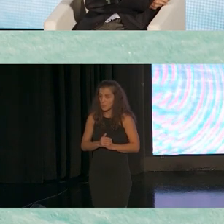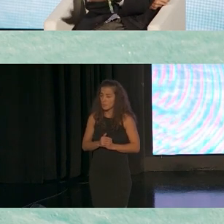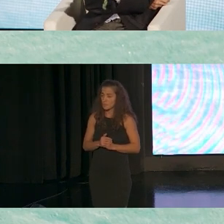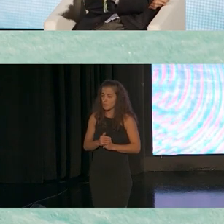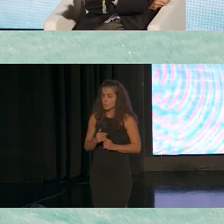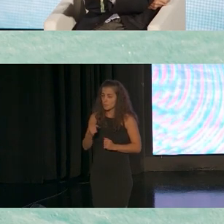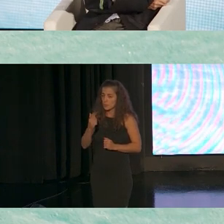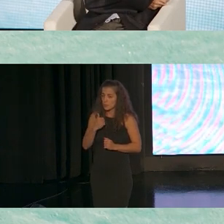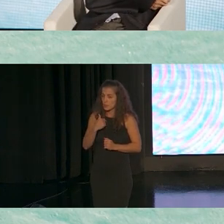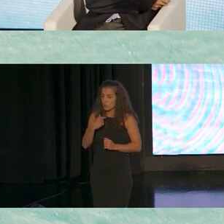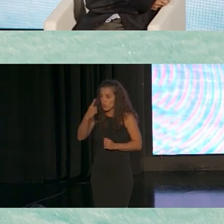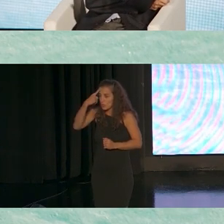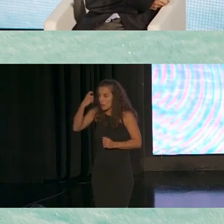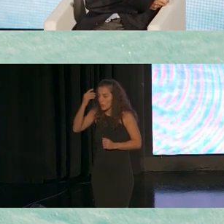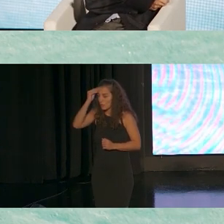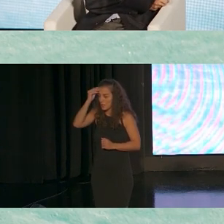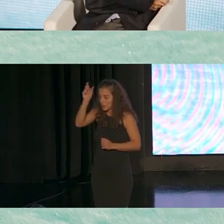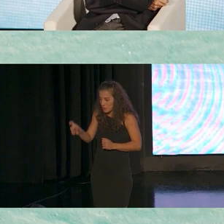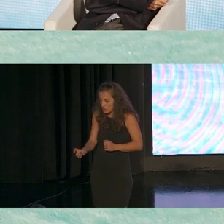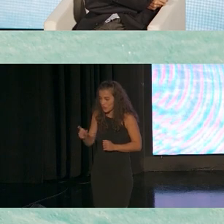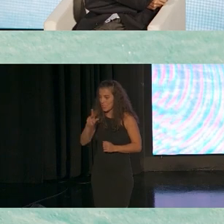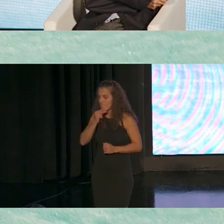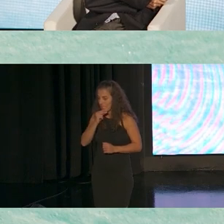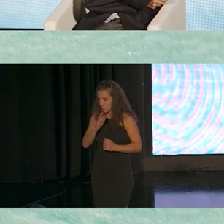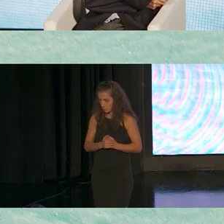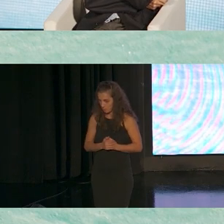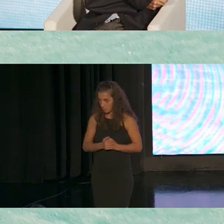y ni pienso solo en ella pienso También en mi hijo